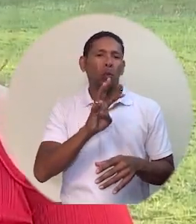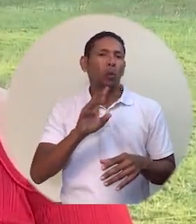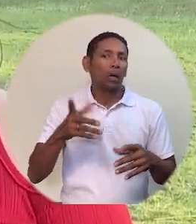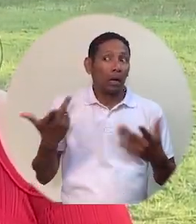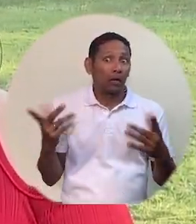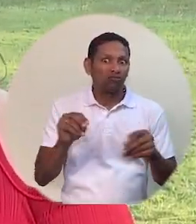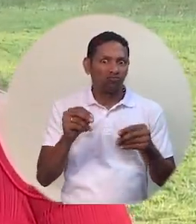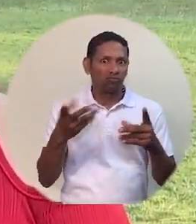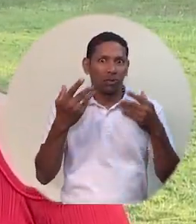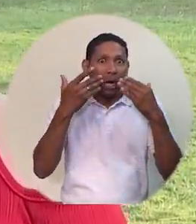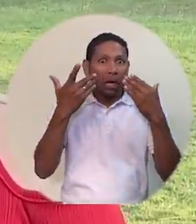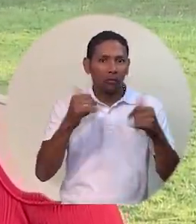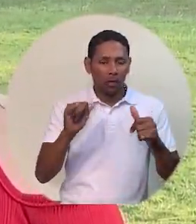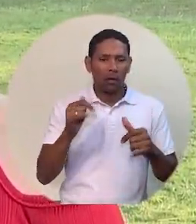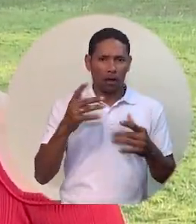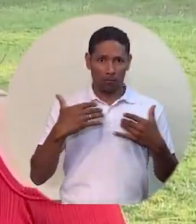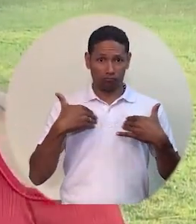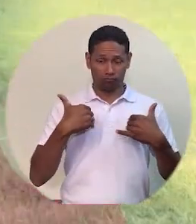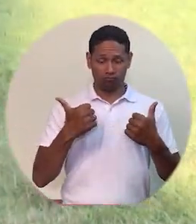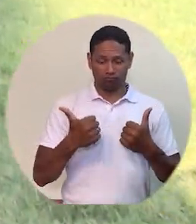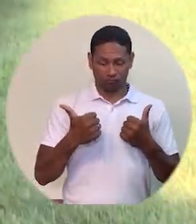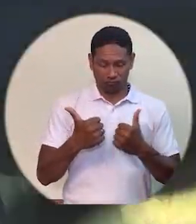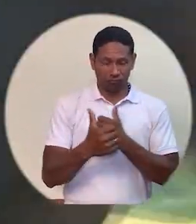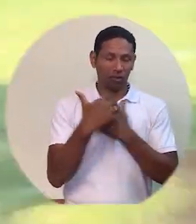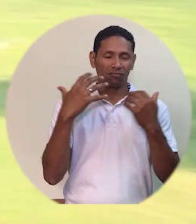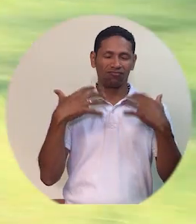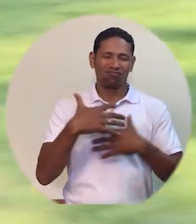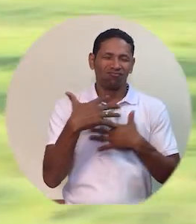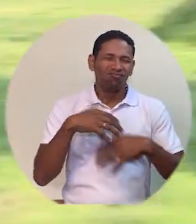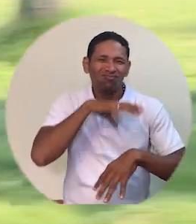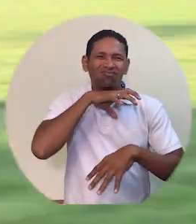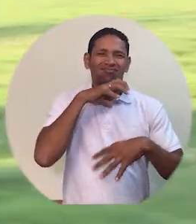Todos los perros de la universidad ya están esterilizados y están en buen estado de salud.